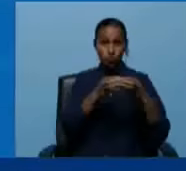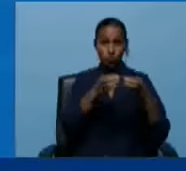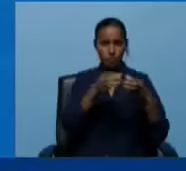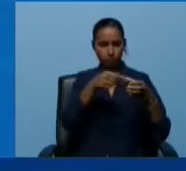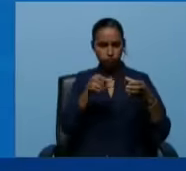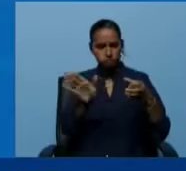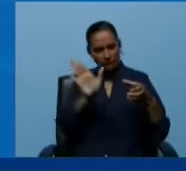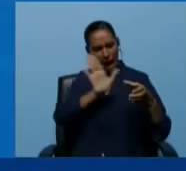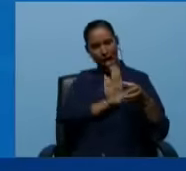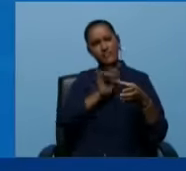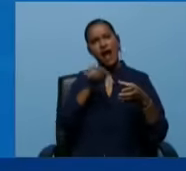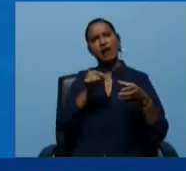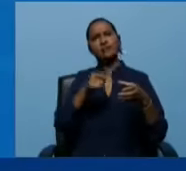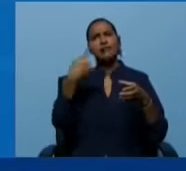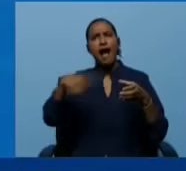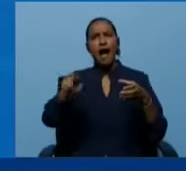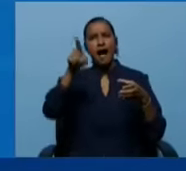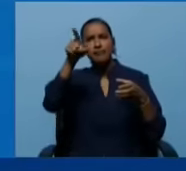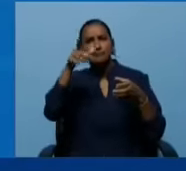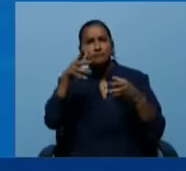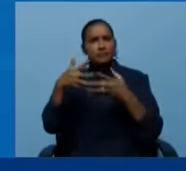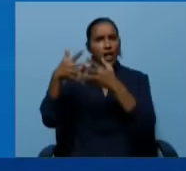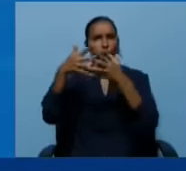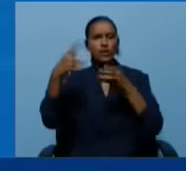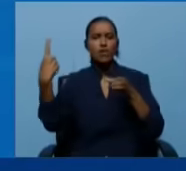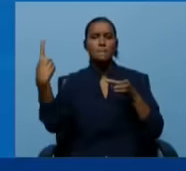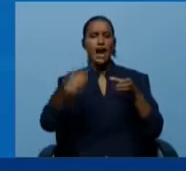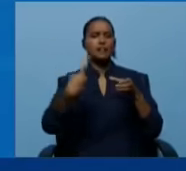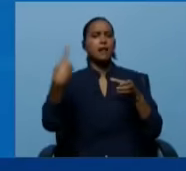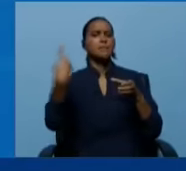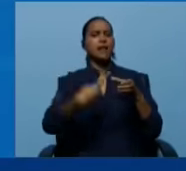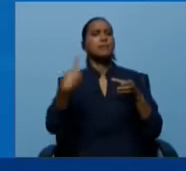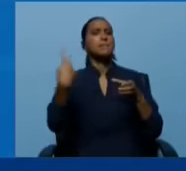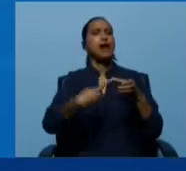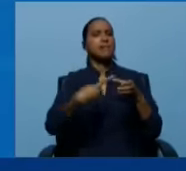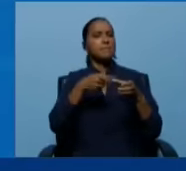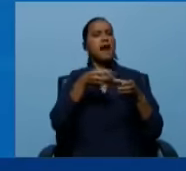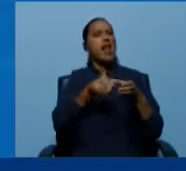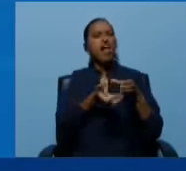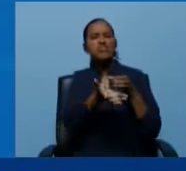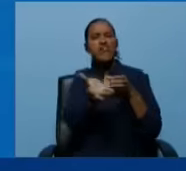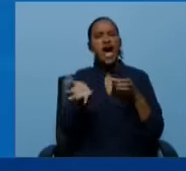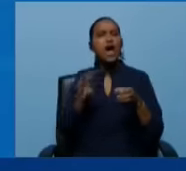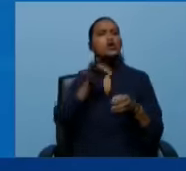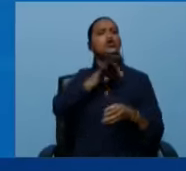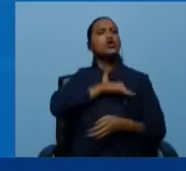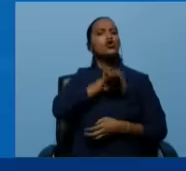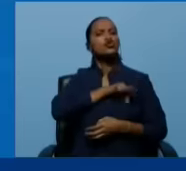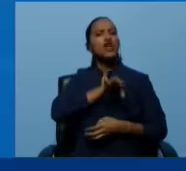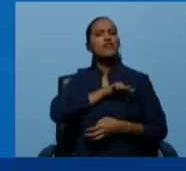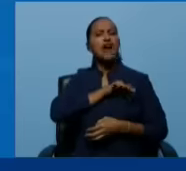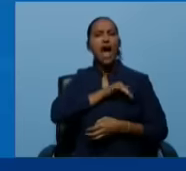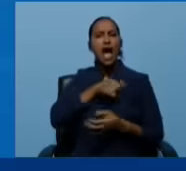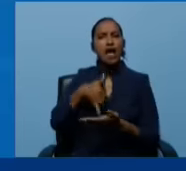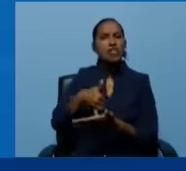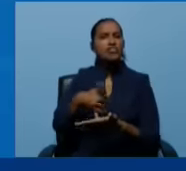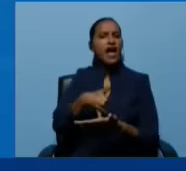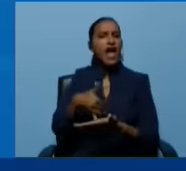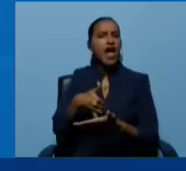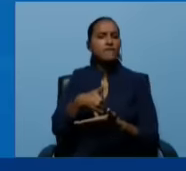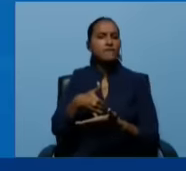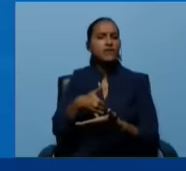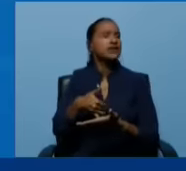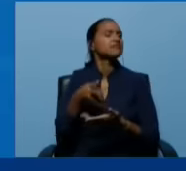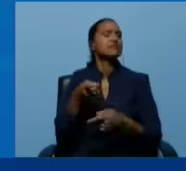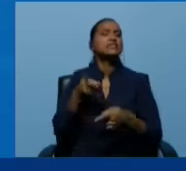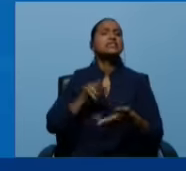órdenes para utilizar los procesos electorales para desestabilizar, como dicen por allá, más peor aún, más peor